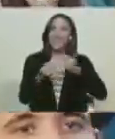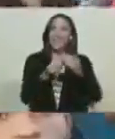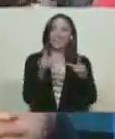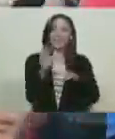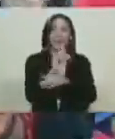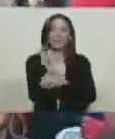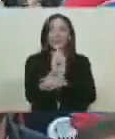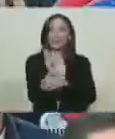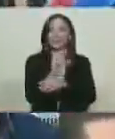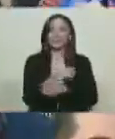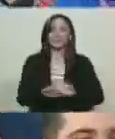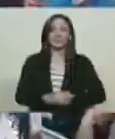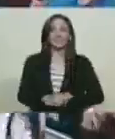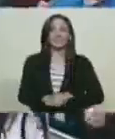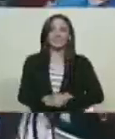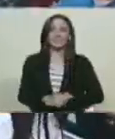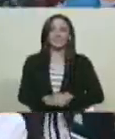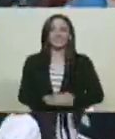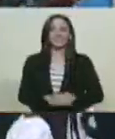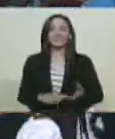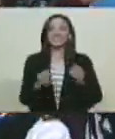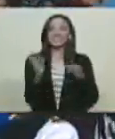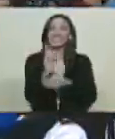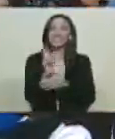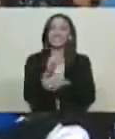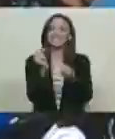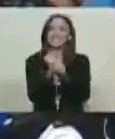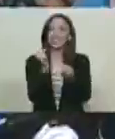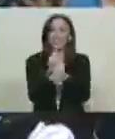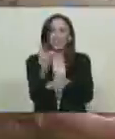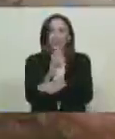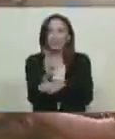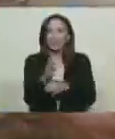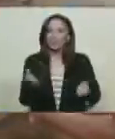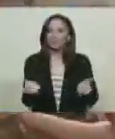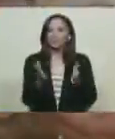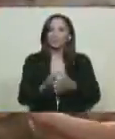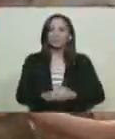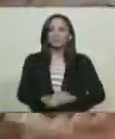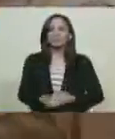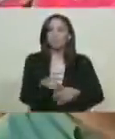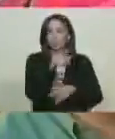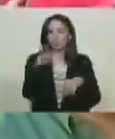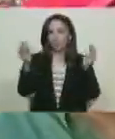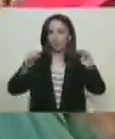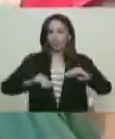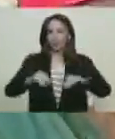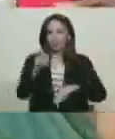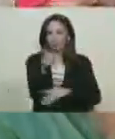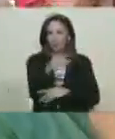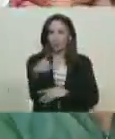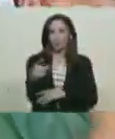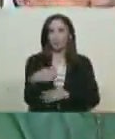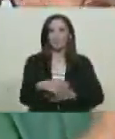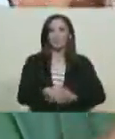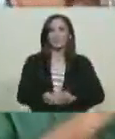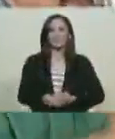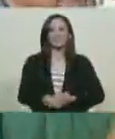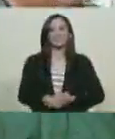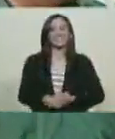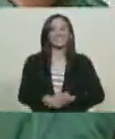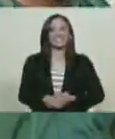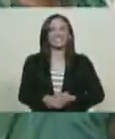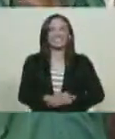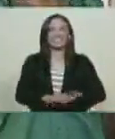trabajo necesarias para que sea así, de inmediato. ¿Ustedes están de acuerdo? ¿Están de